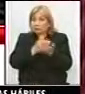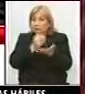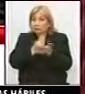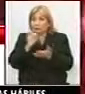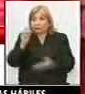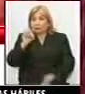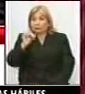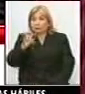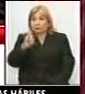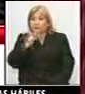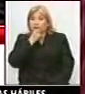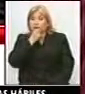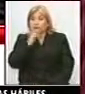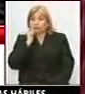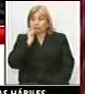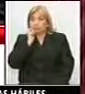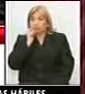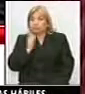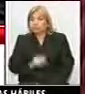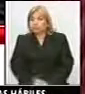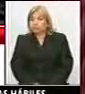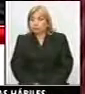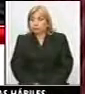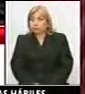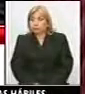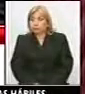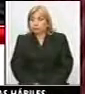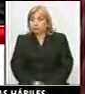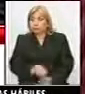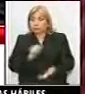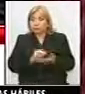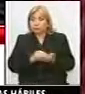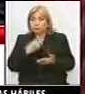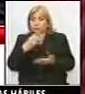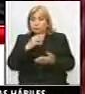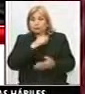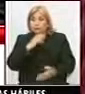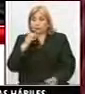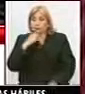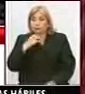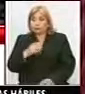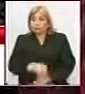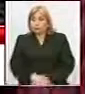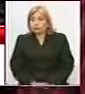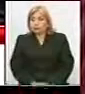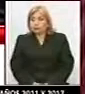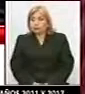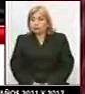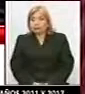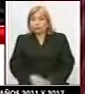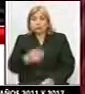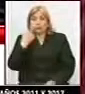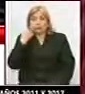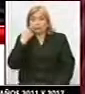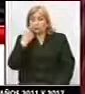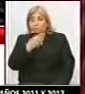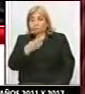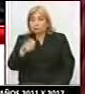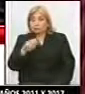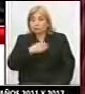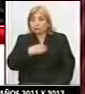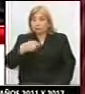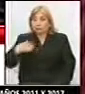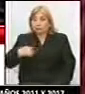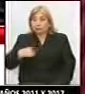Moreno se abstiene a contestar la pregunta sobre el movimiento Chimpún Callao, de los cuales ha reconocido que muchos de sus miembros han